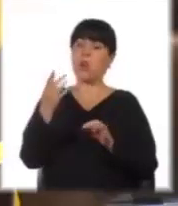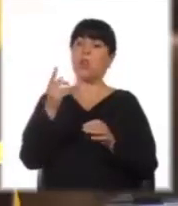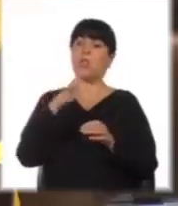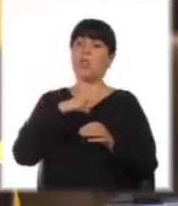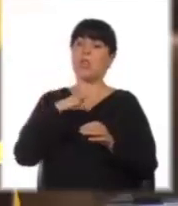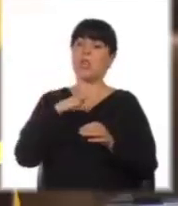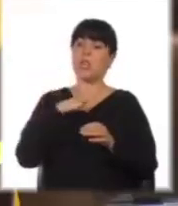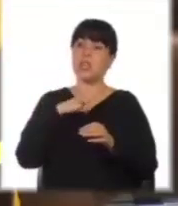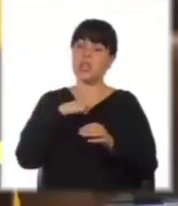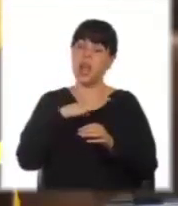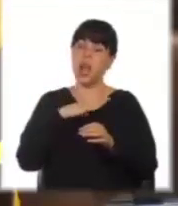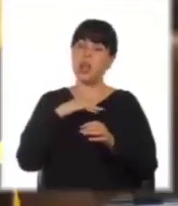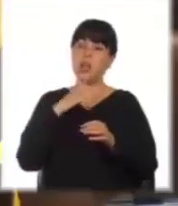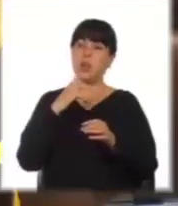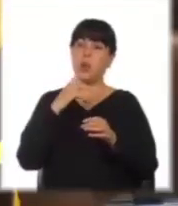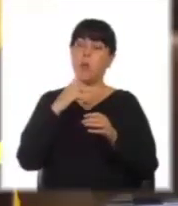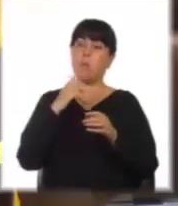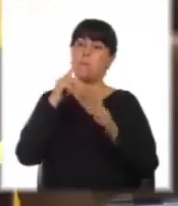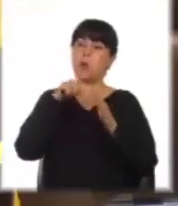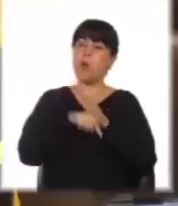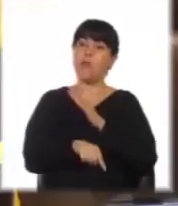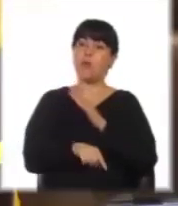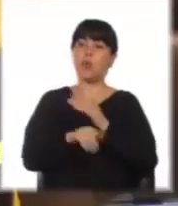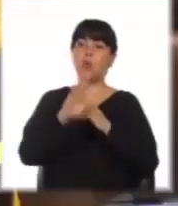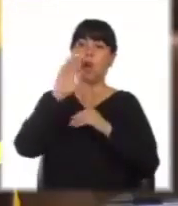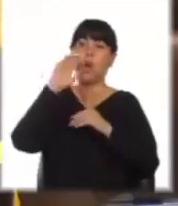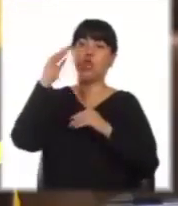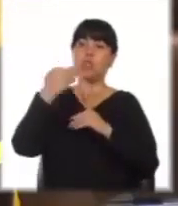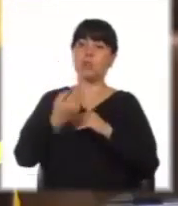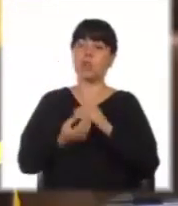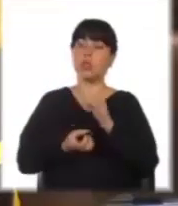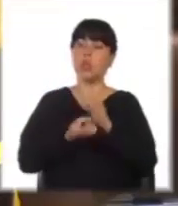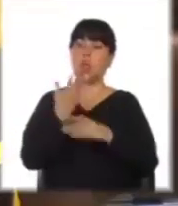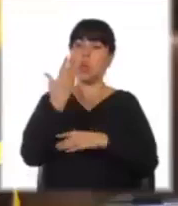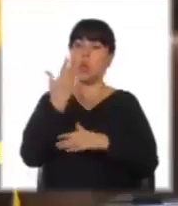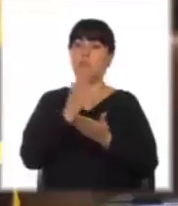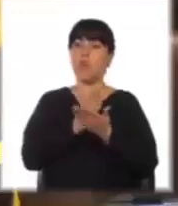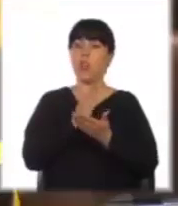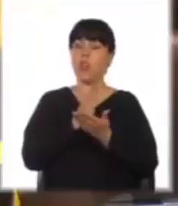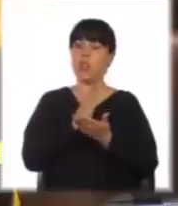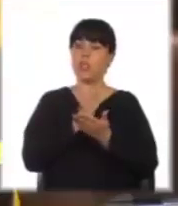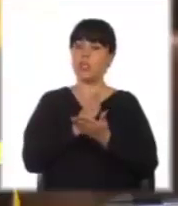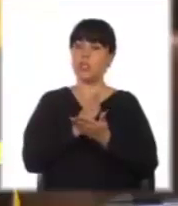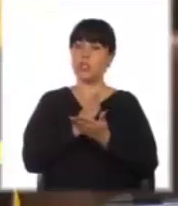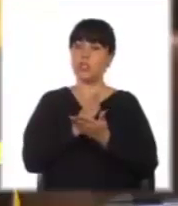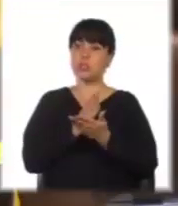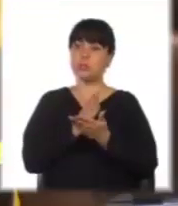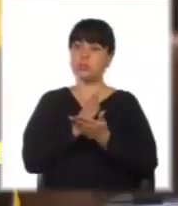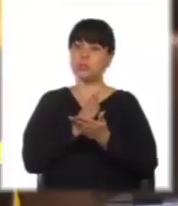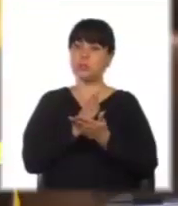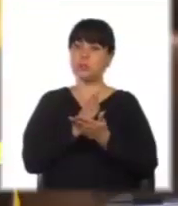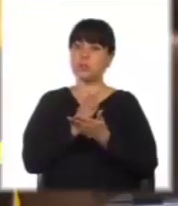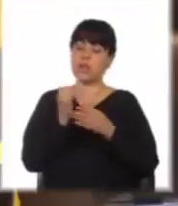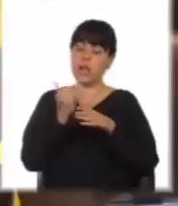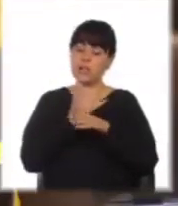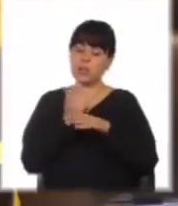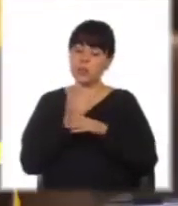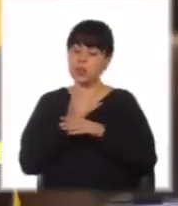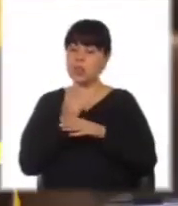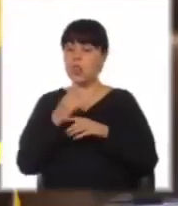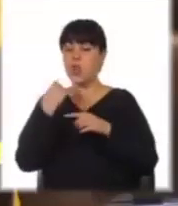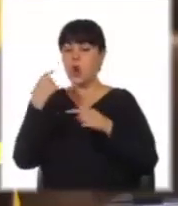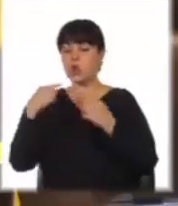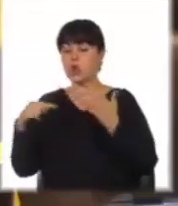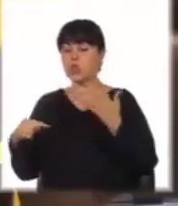un corte profundo en el reconocimiento de nuevos derechos y en la institucionalización de otros